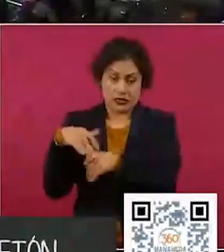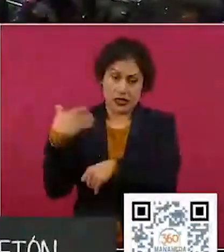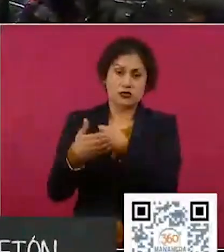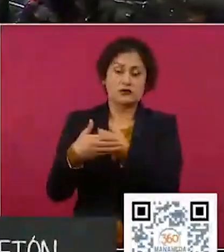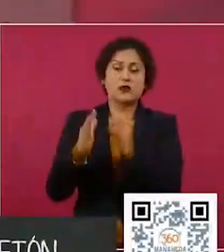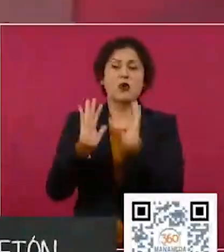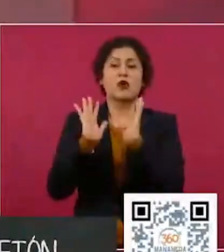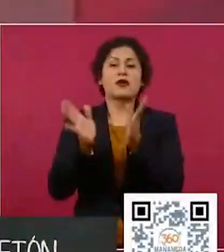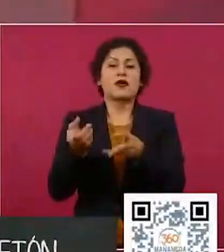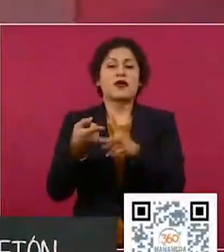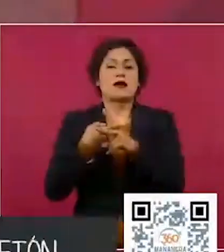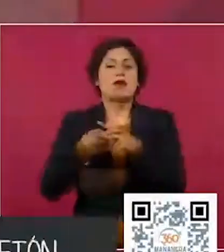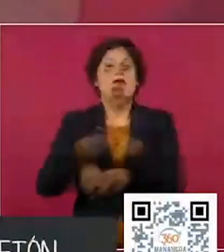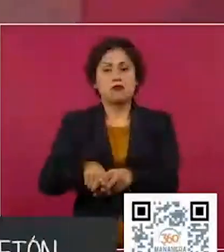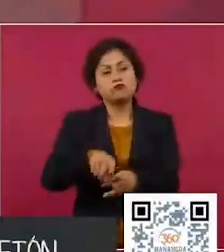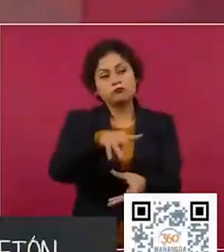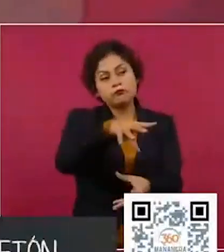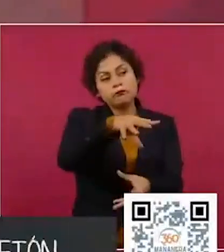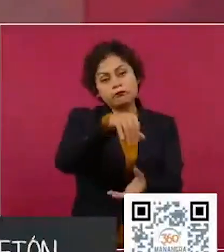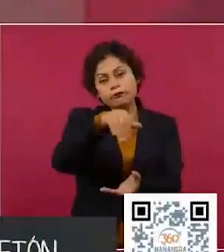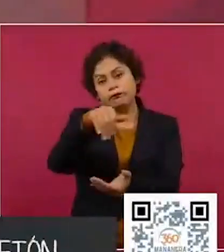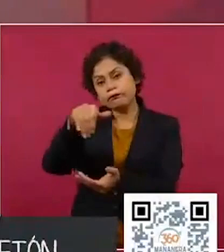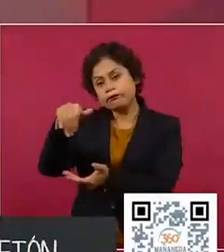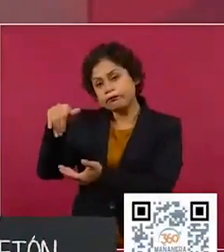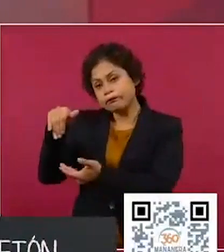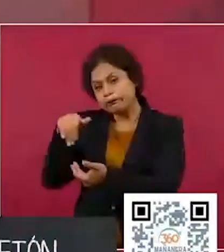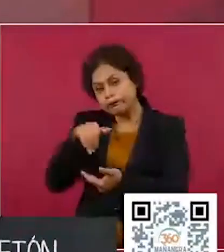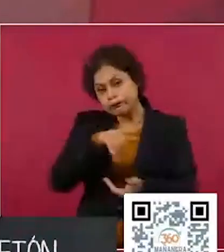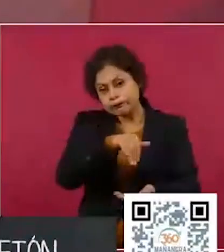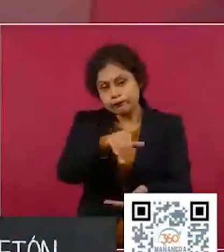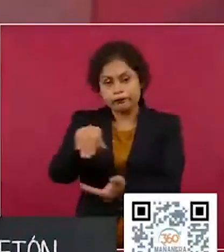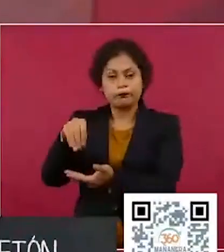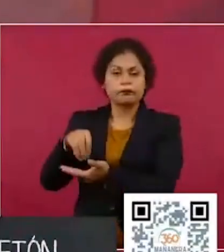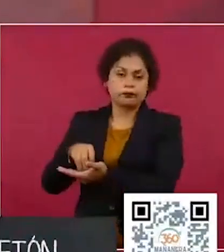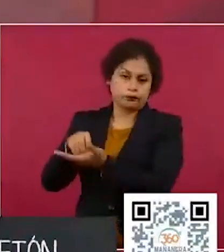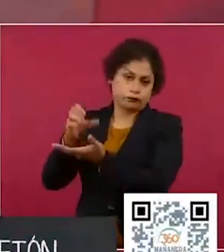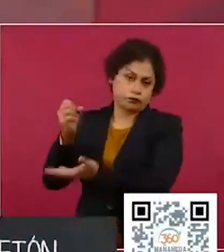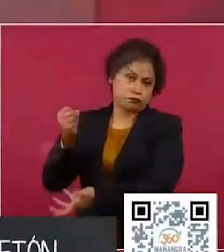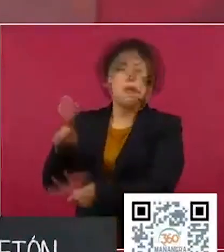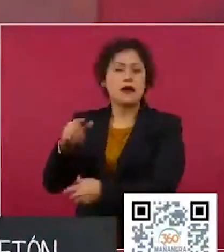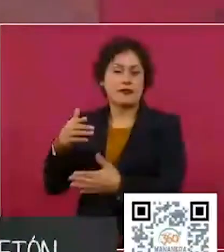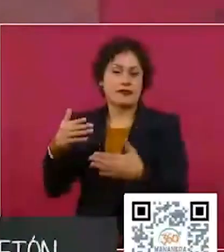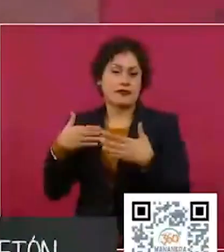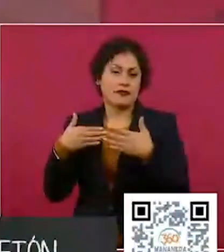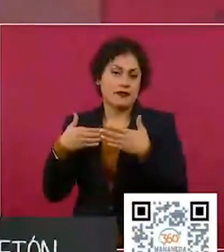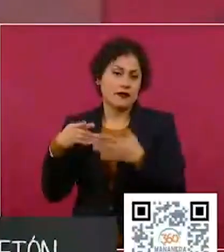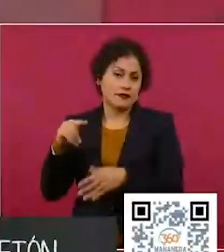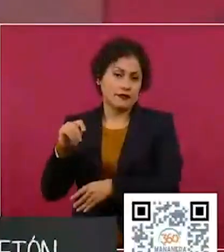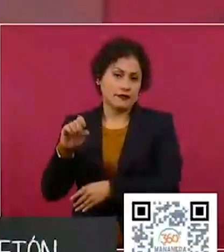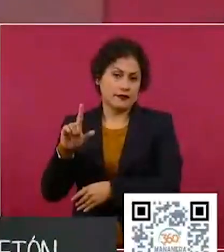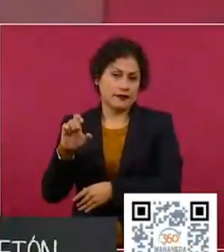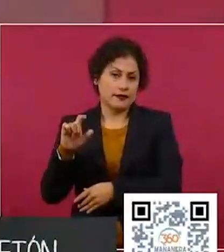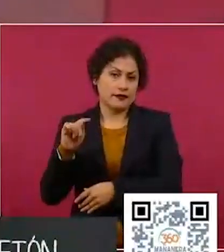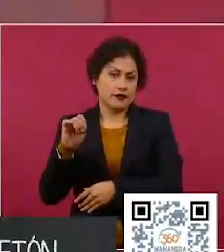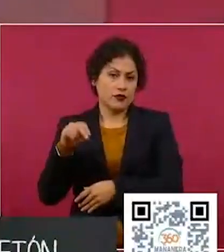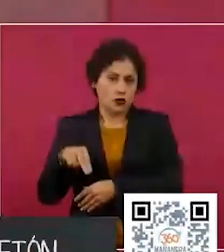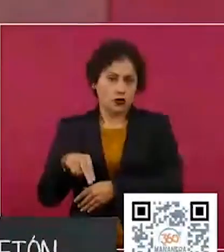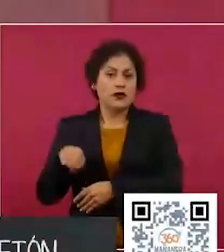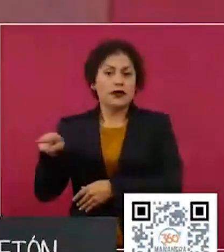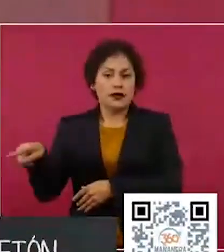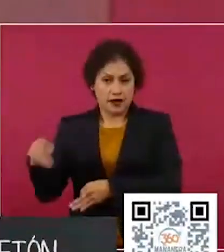La campaña la colecta en beneficio de Teletón y se va a anunciar aquí que se van a abrir dos nuevos